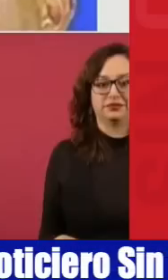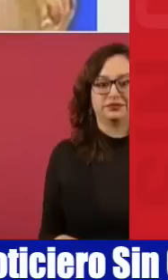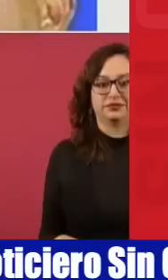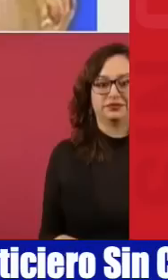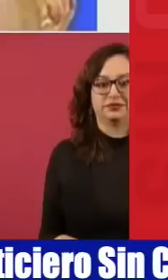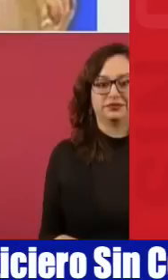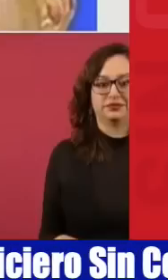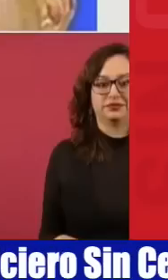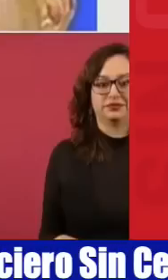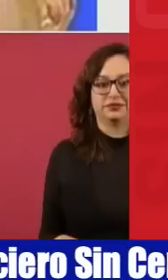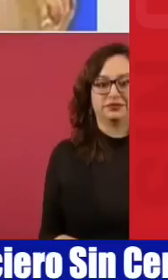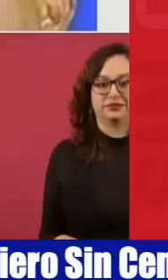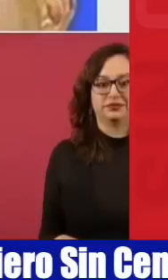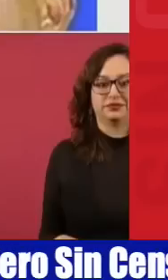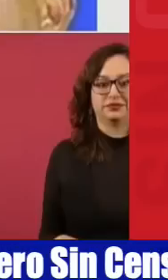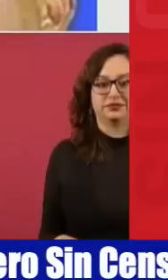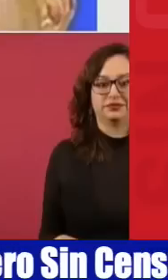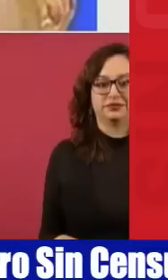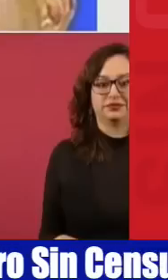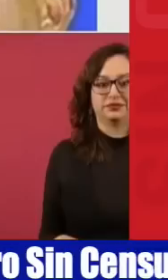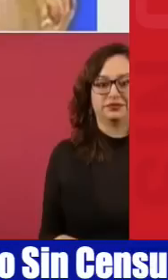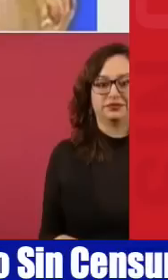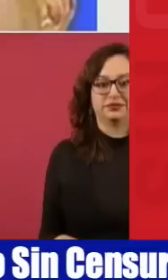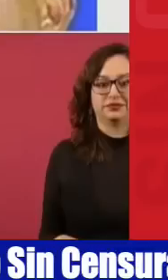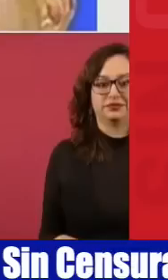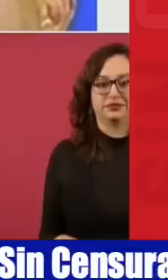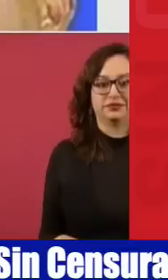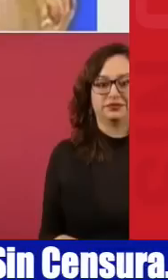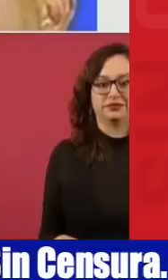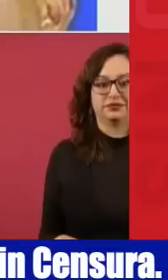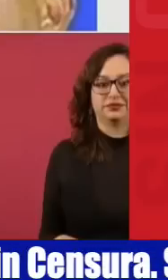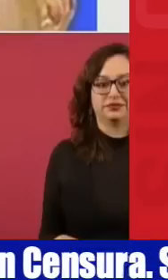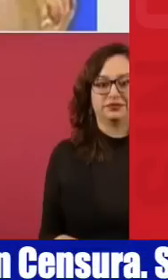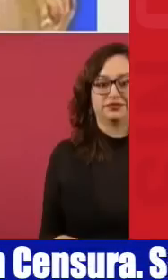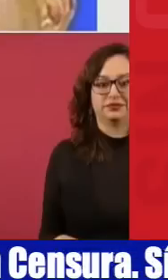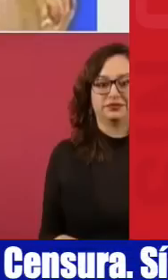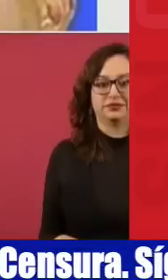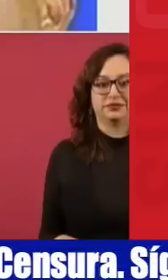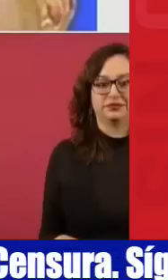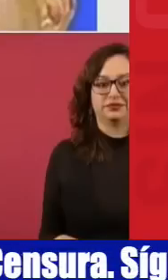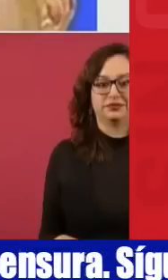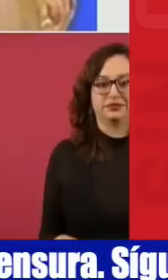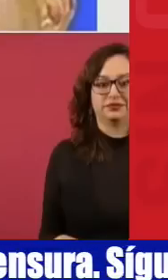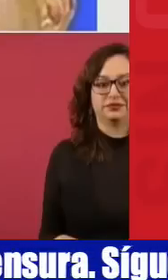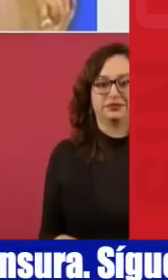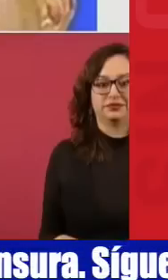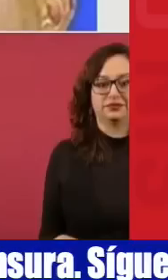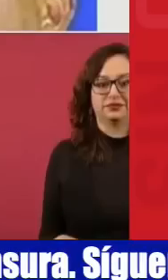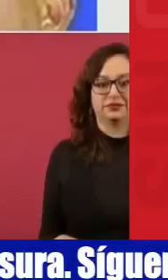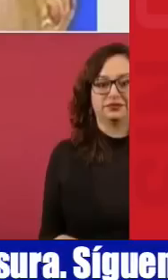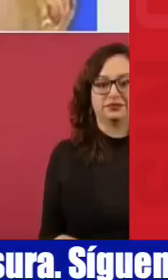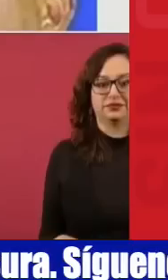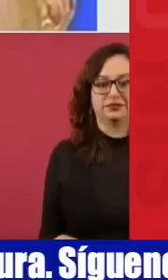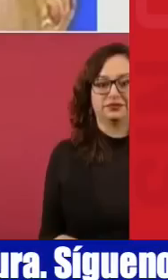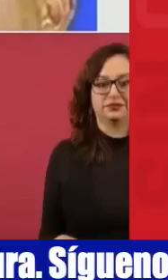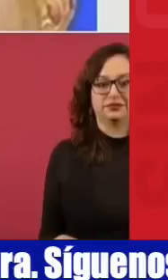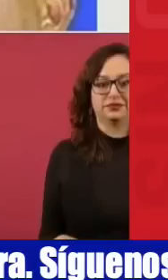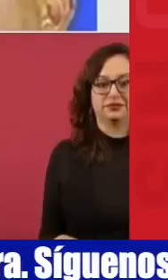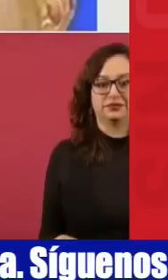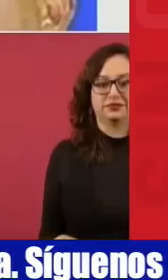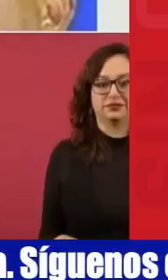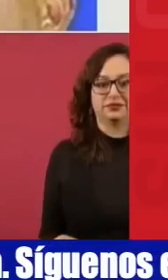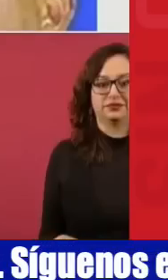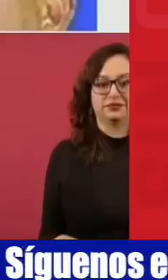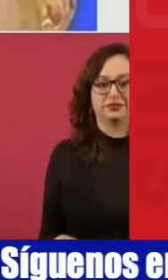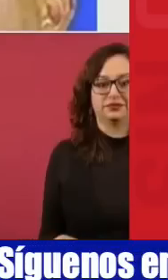Obrador ahí, ¿no? Y que cuando ya les hicieron fraude, otra portada del estilo, con otra portada del estilo le